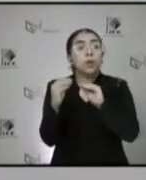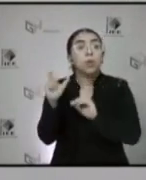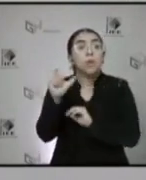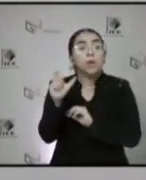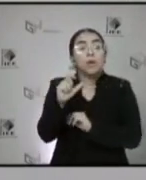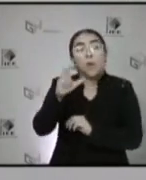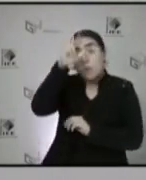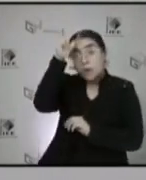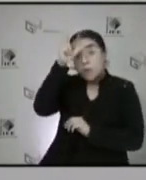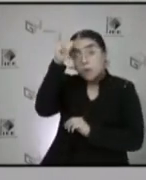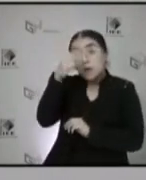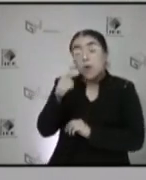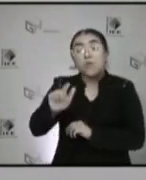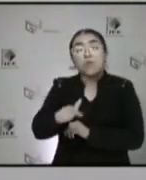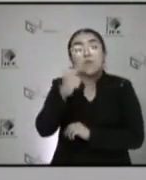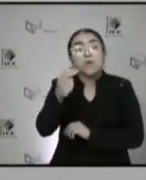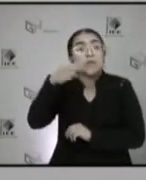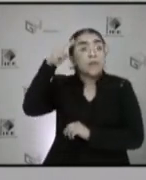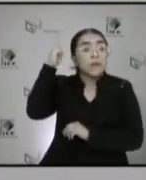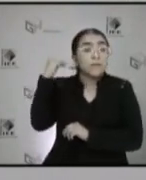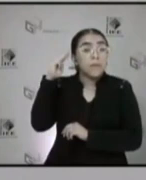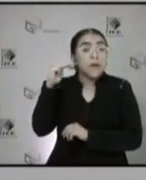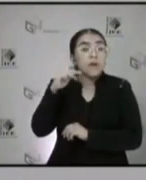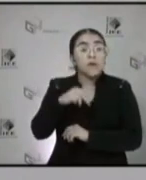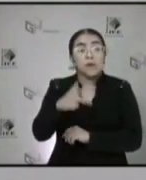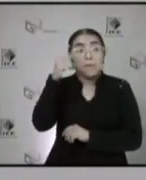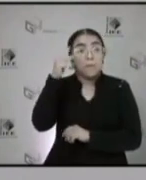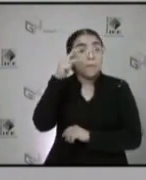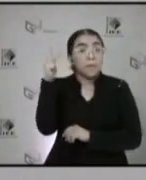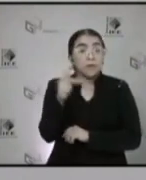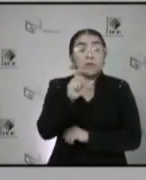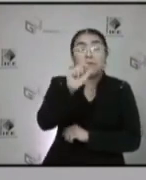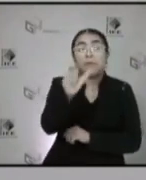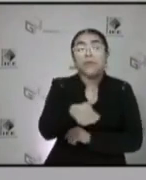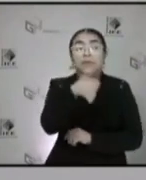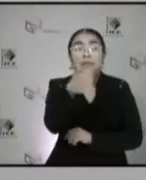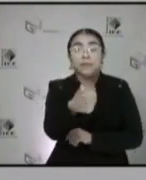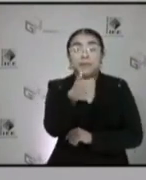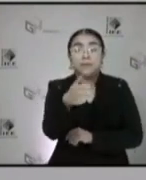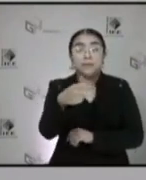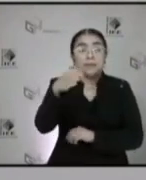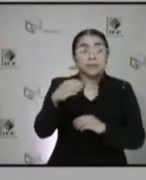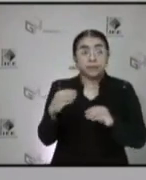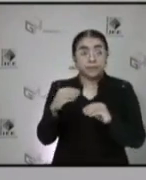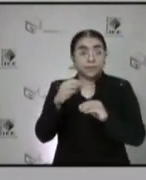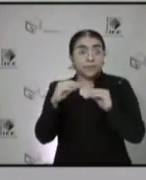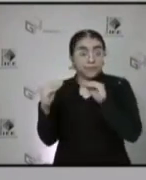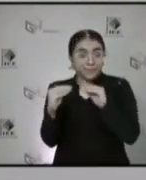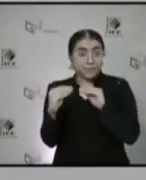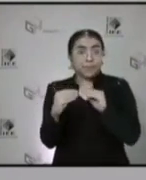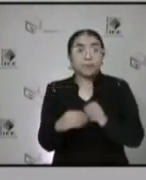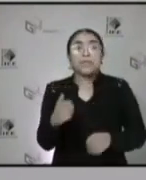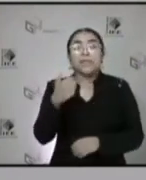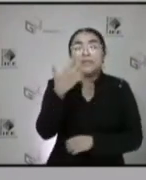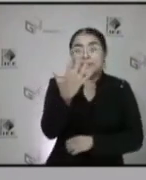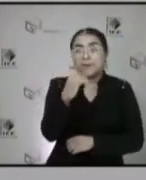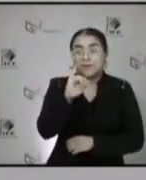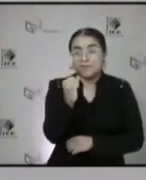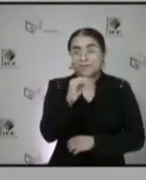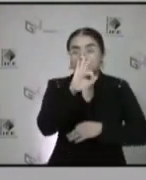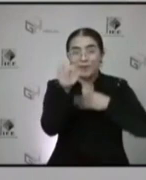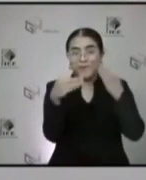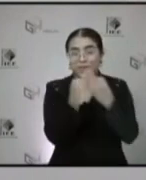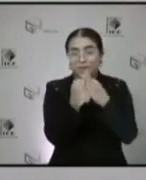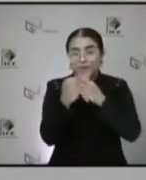en Huejutla el próximo 12 de mayo y en Pachuca el 26 de mayo. Recuerden que este 5 de junio, todas y